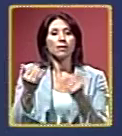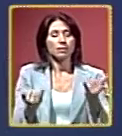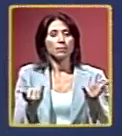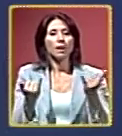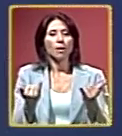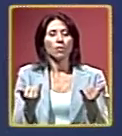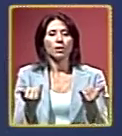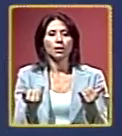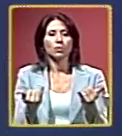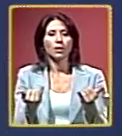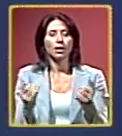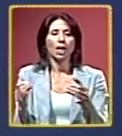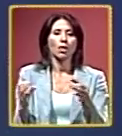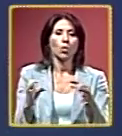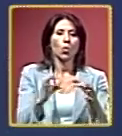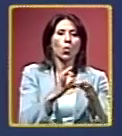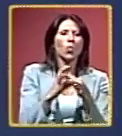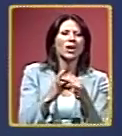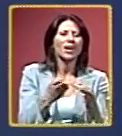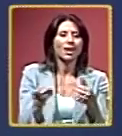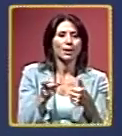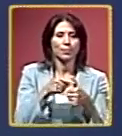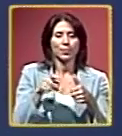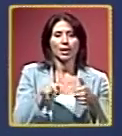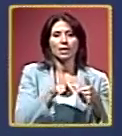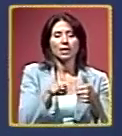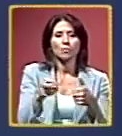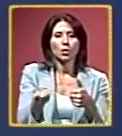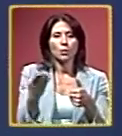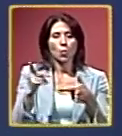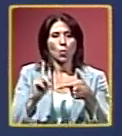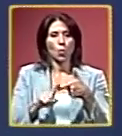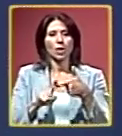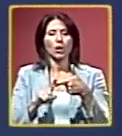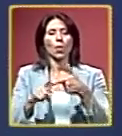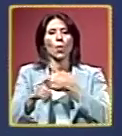actualidad transporte público, puertos, aeropuertos,